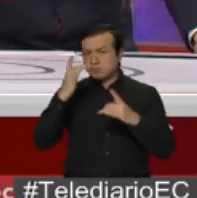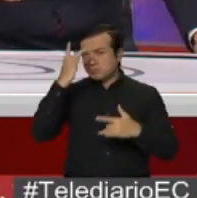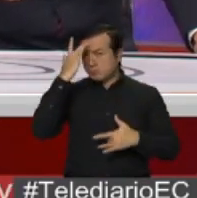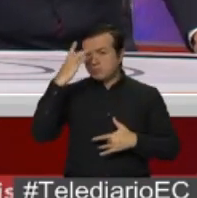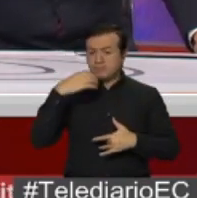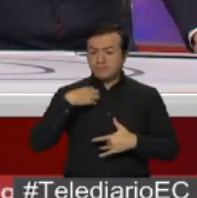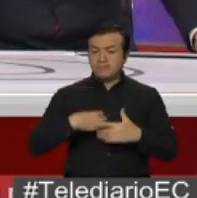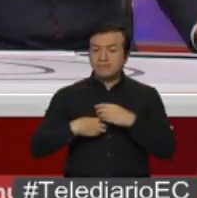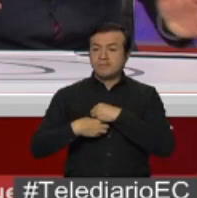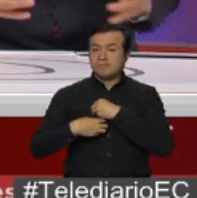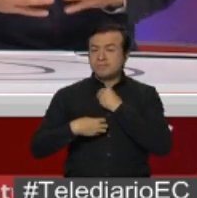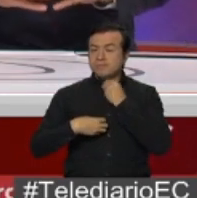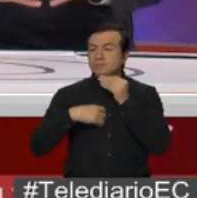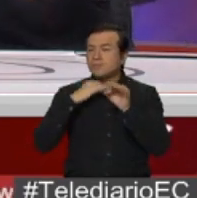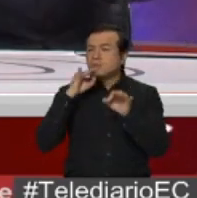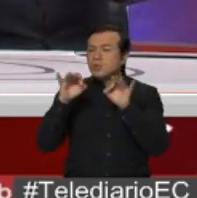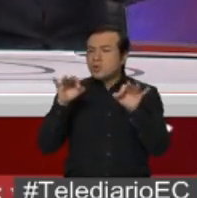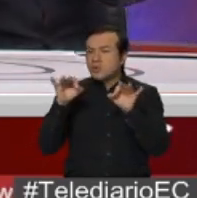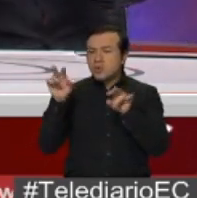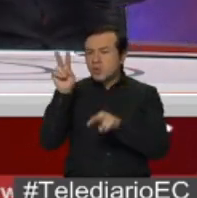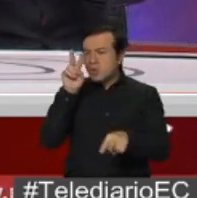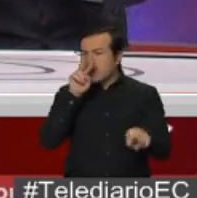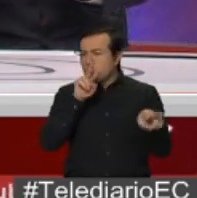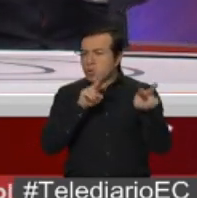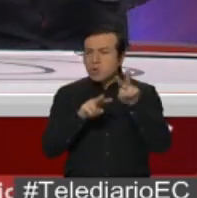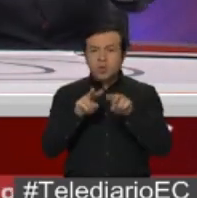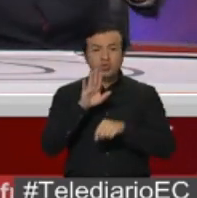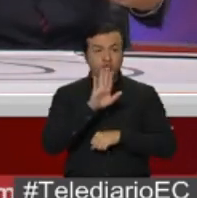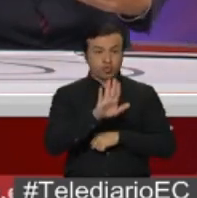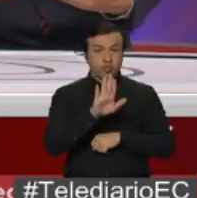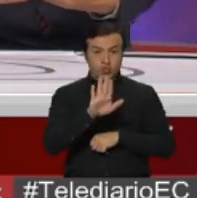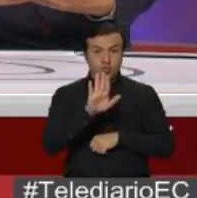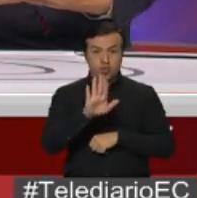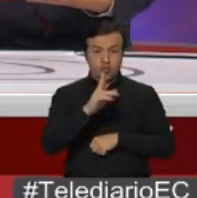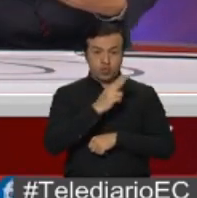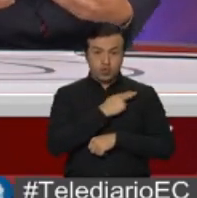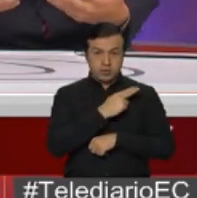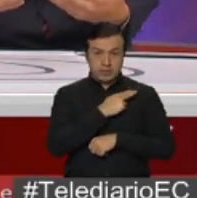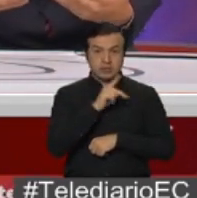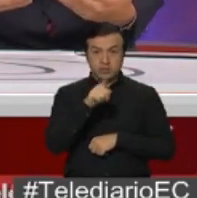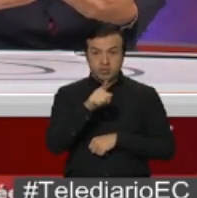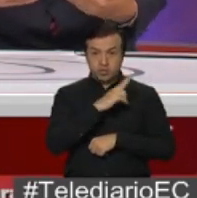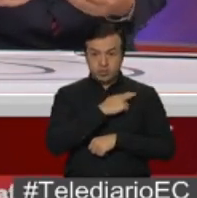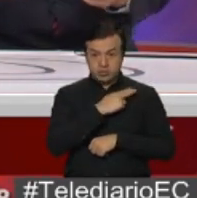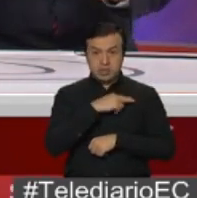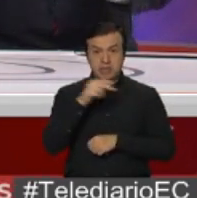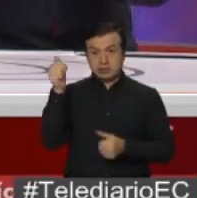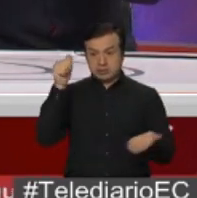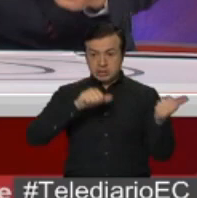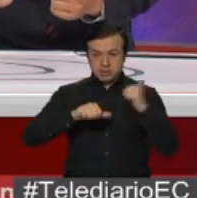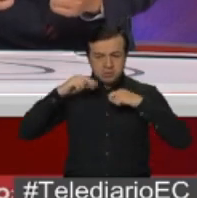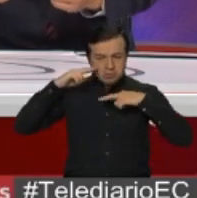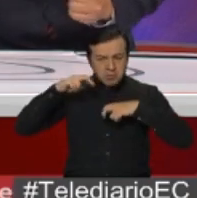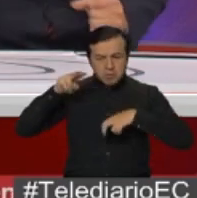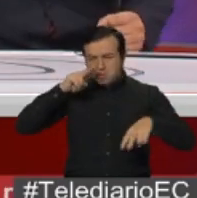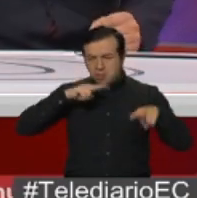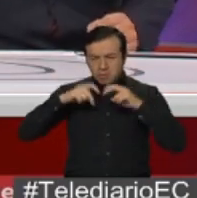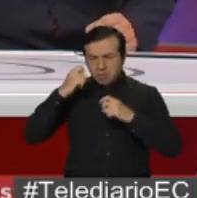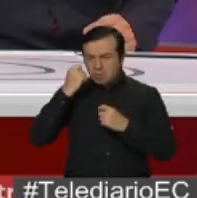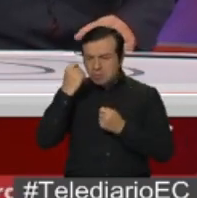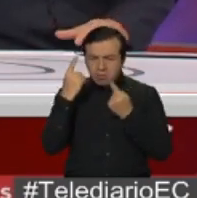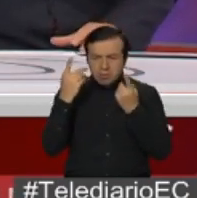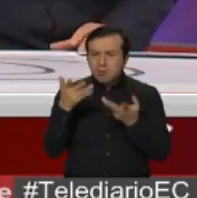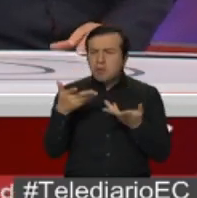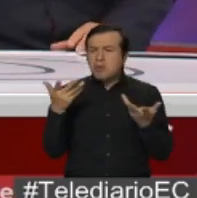coronavirus en el país que se puede hacer desde la comunidad científica académica de nuestro país para tratar de entender de mejor